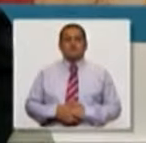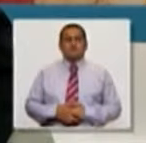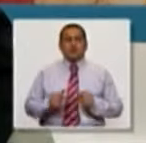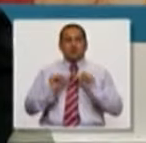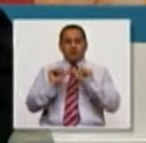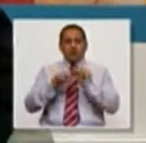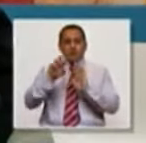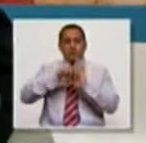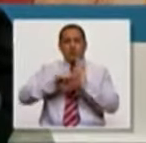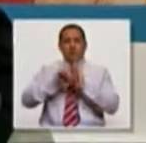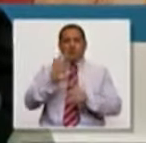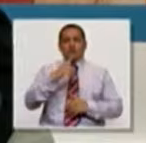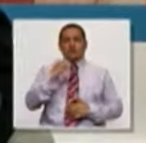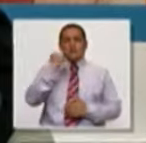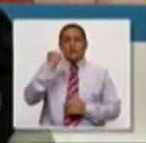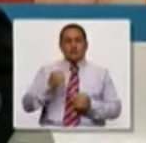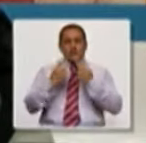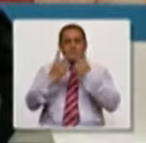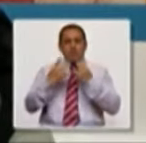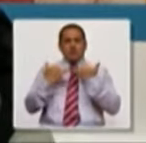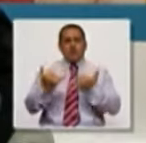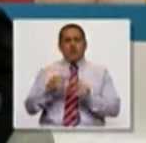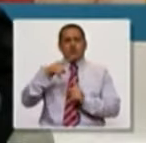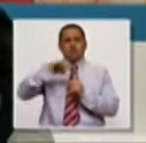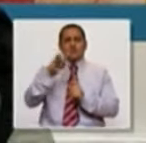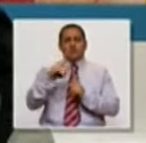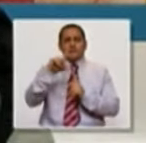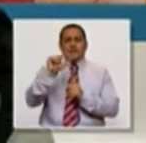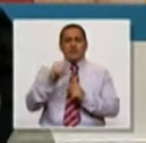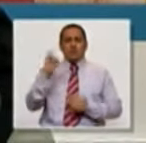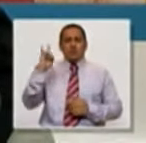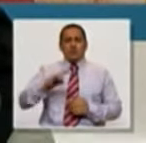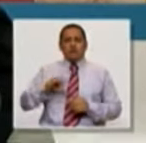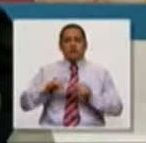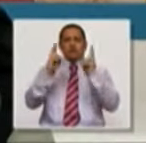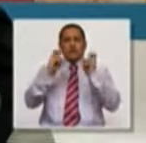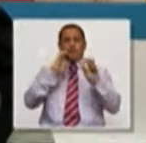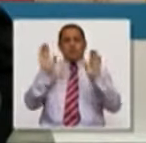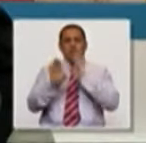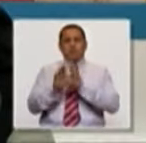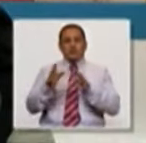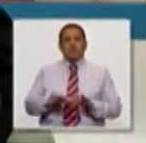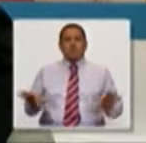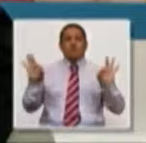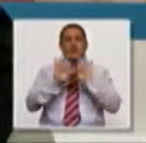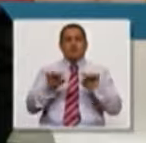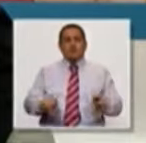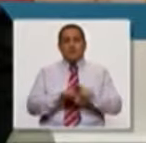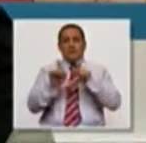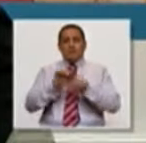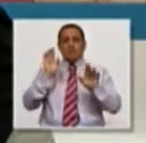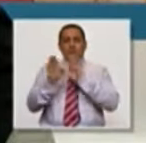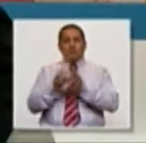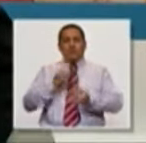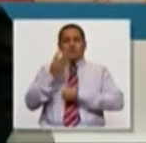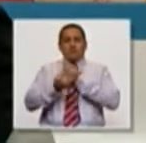Continuamos con el programa Tus Derechos. Estamos viendo tutela de urgencia, un asunto de importancia, sobre todo a raíz de la